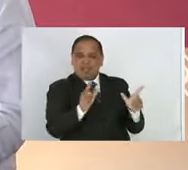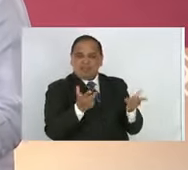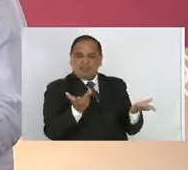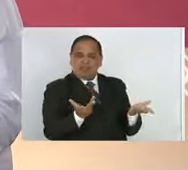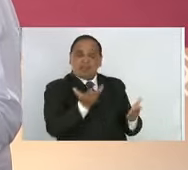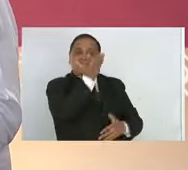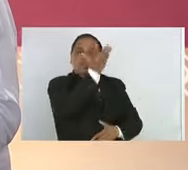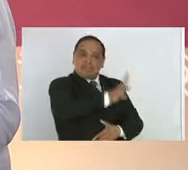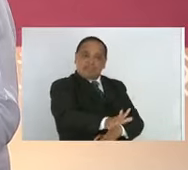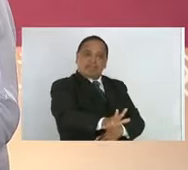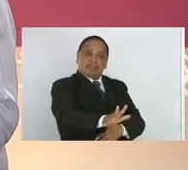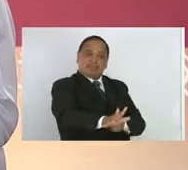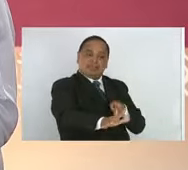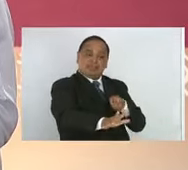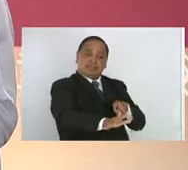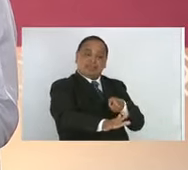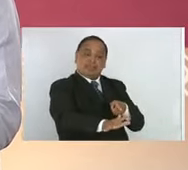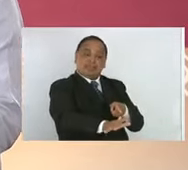10